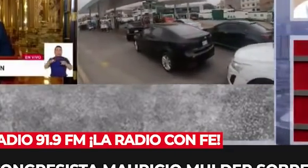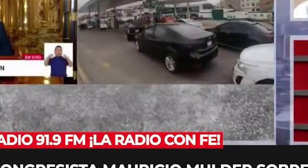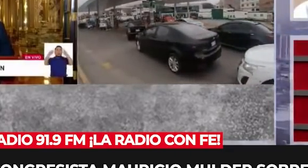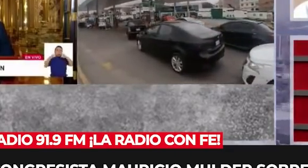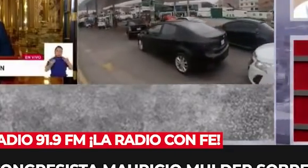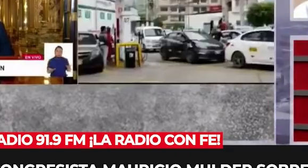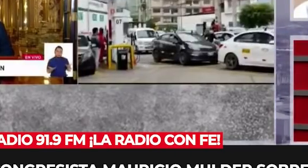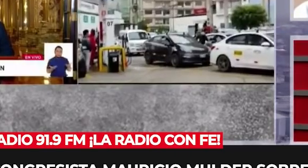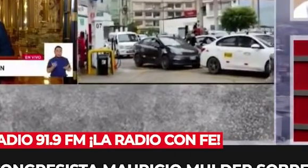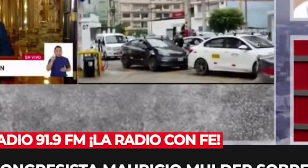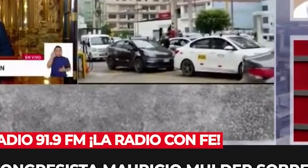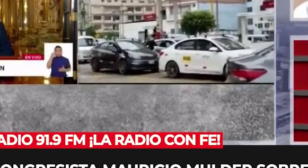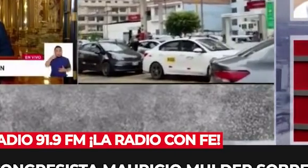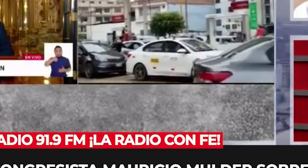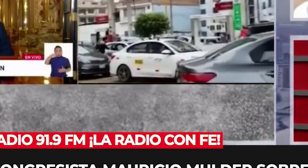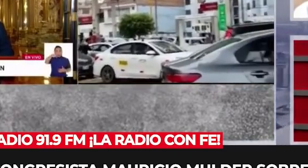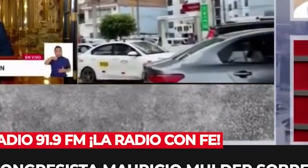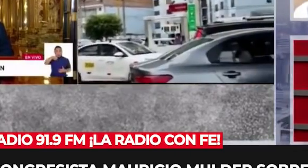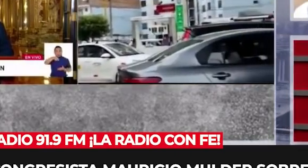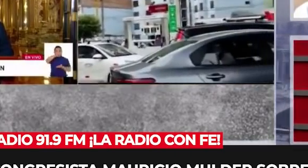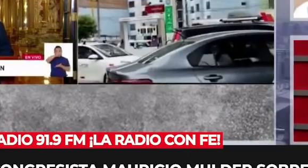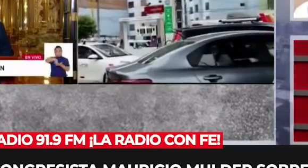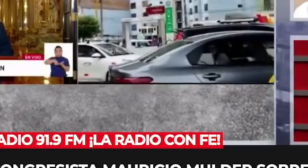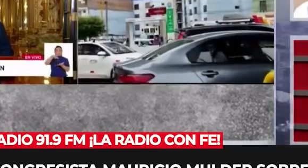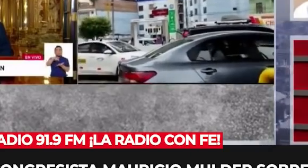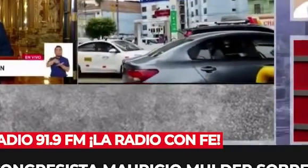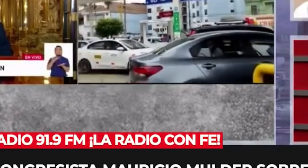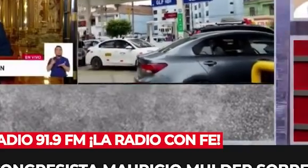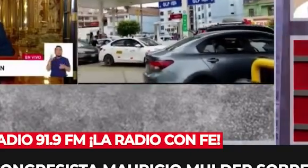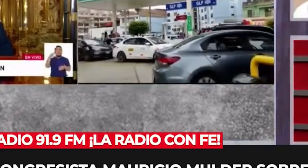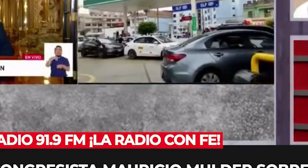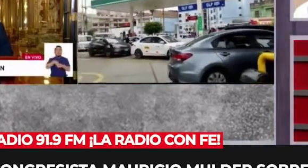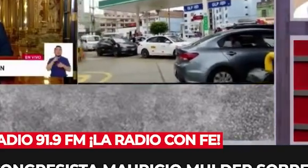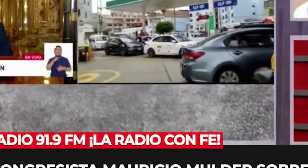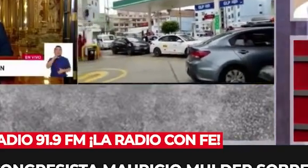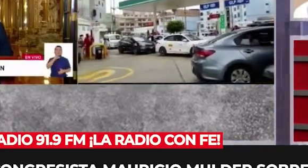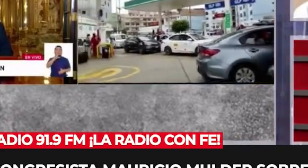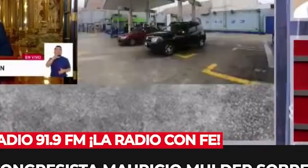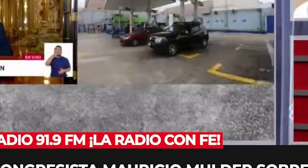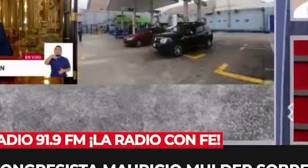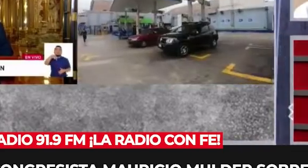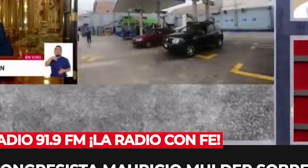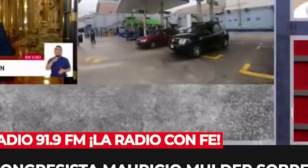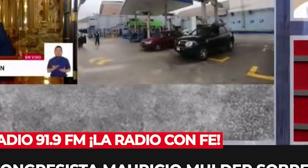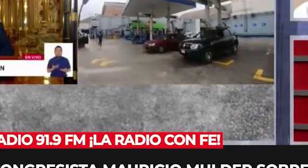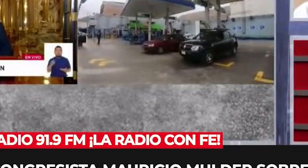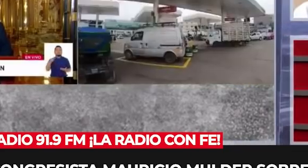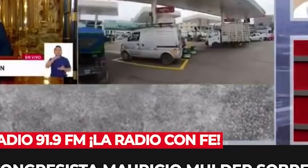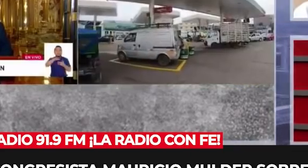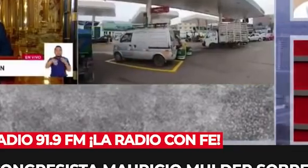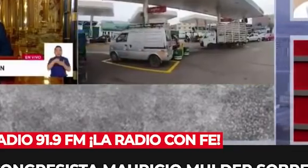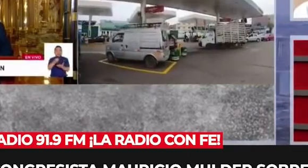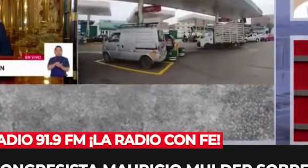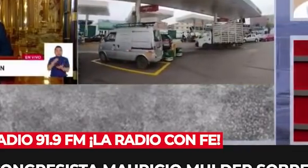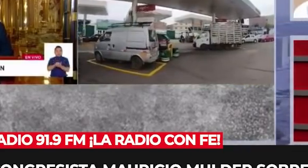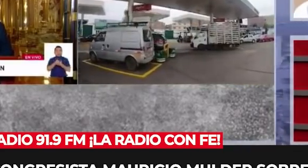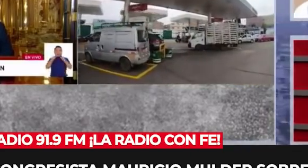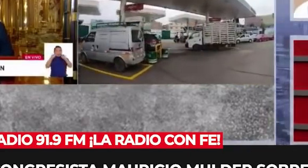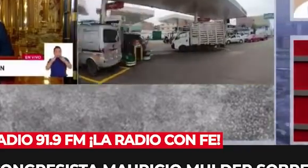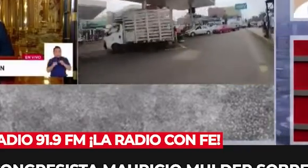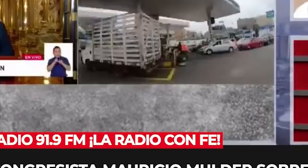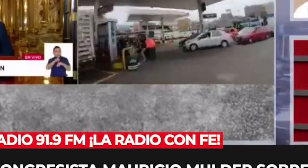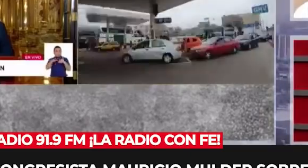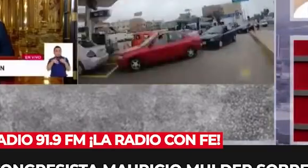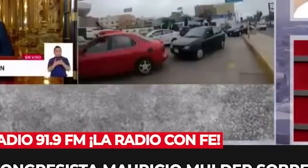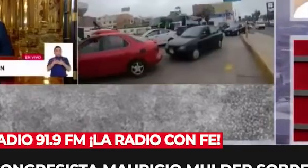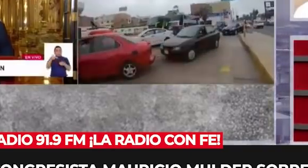una puesta en escena para tratar de hablar de temas distintos a los de Bellido o Javi